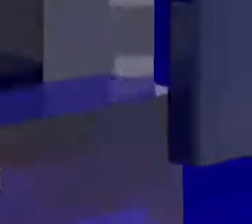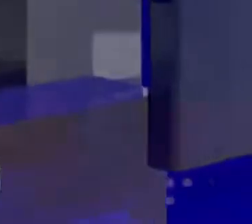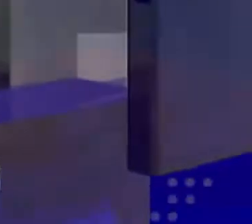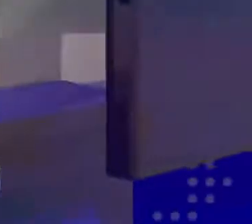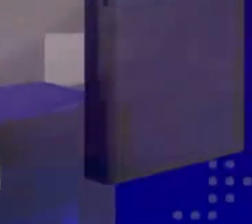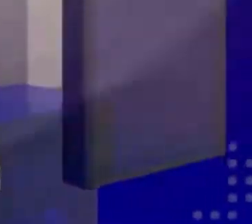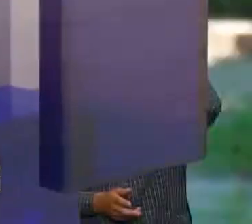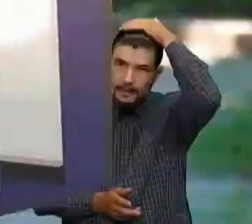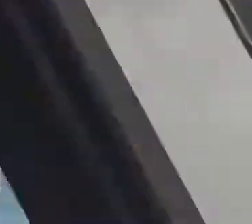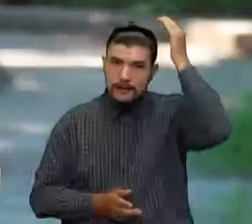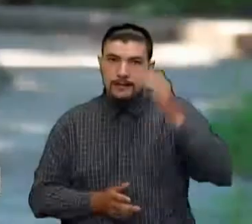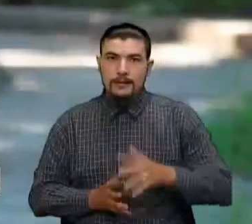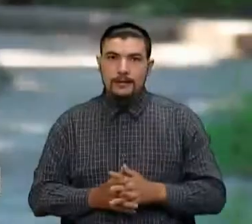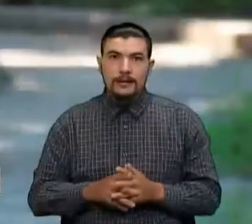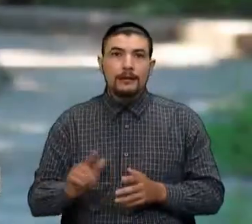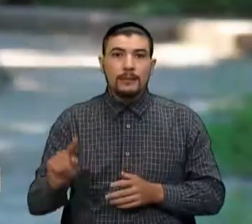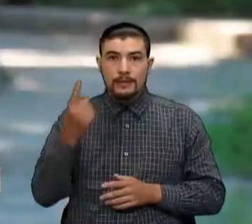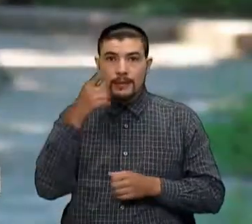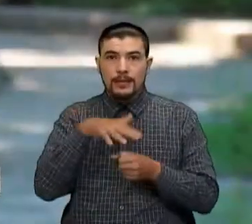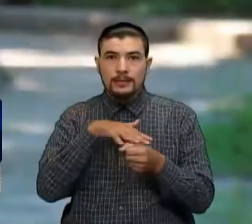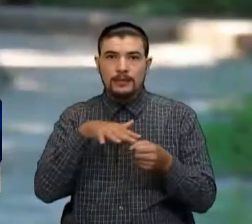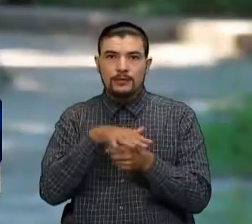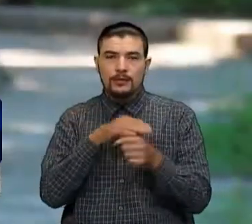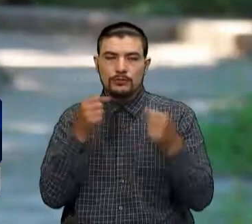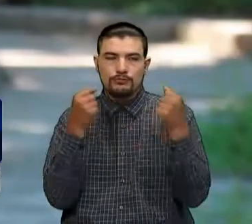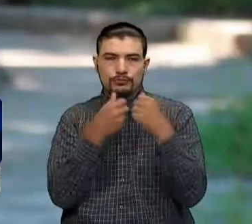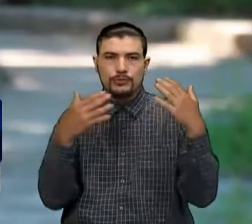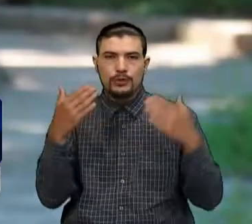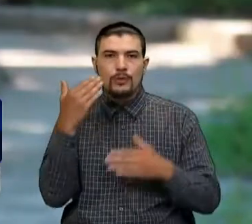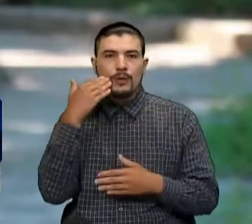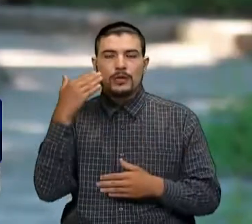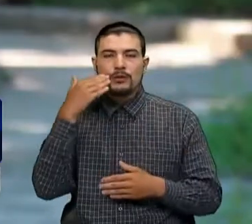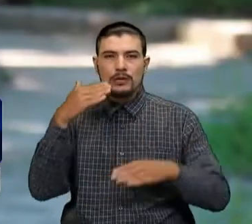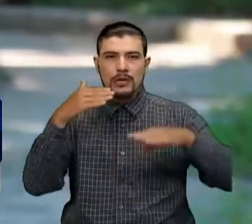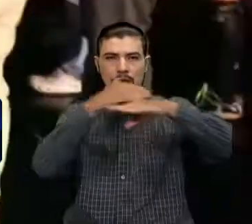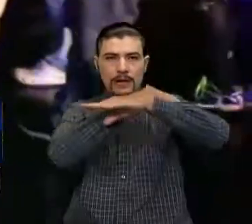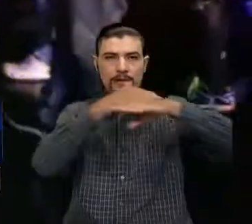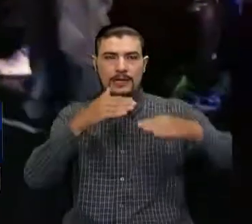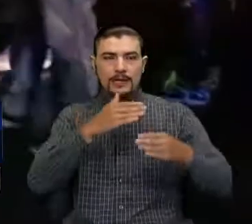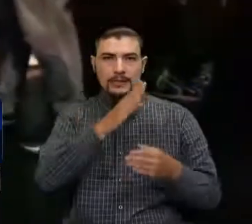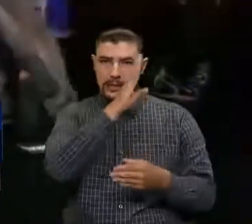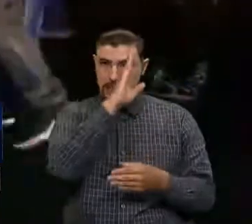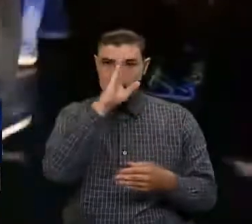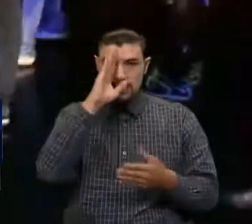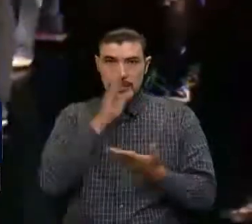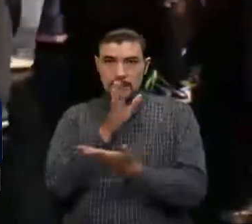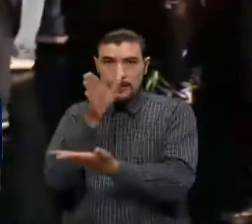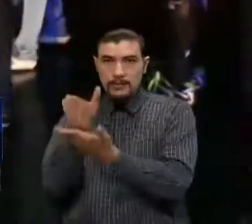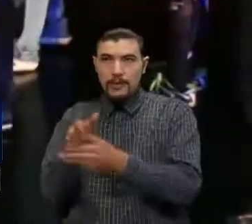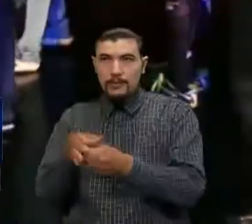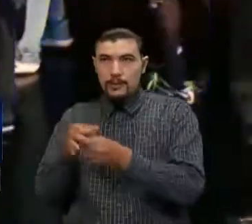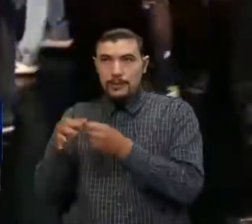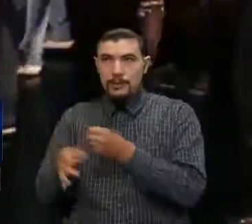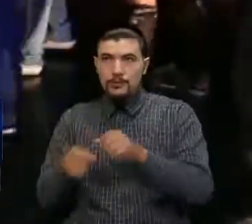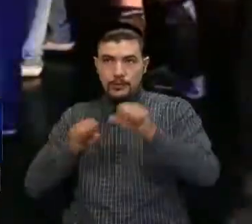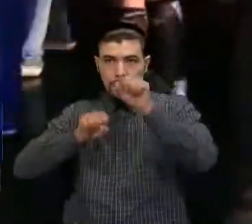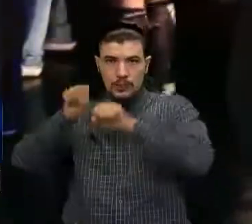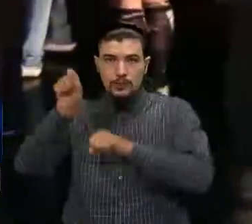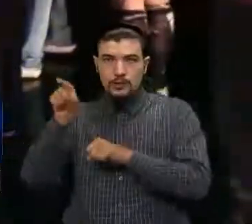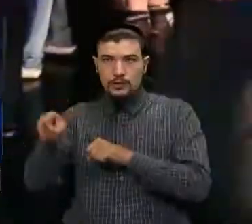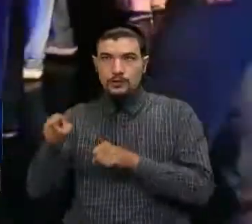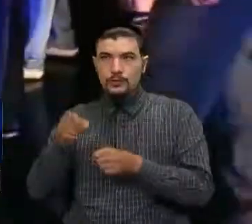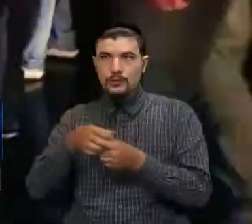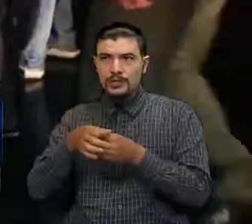Hola, buenas tardes. Pues el primer hecho de accidentalidad sucedió en la vía que conduce del municipio de San Gil al Socorro, jurisdicción del